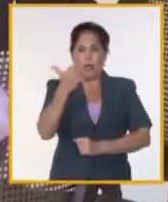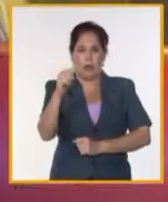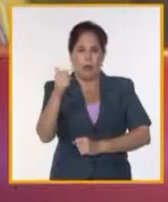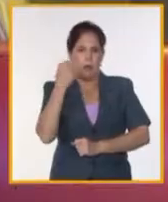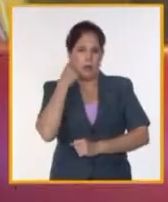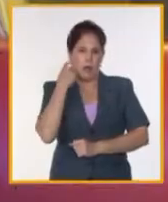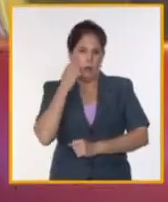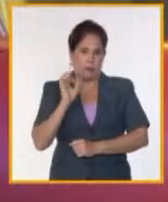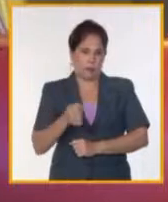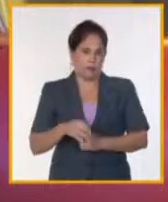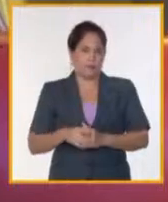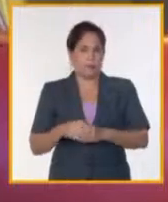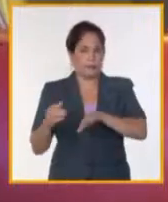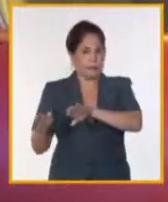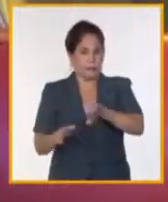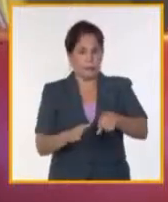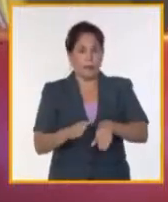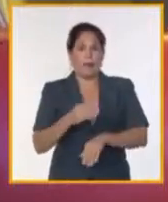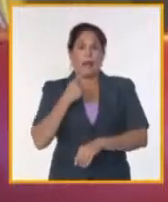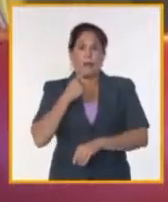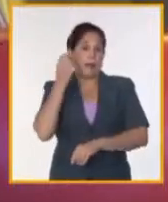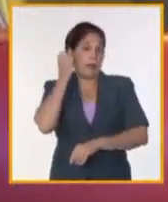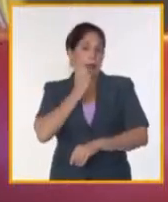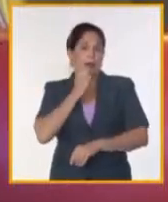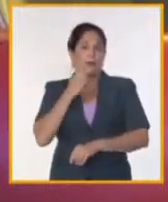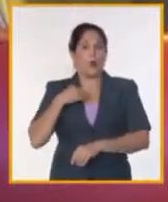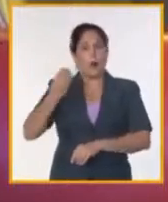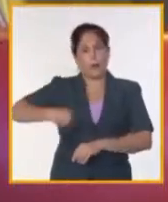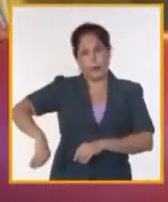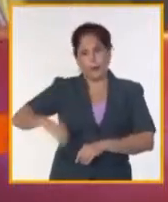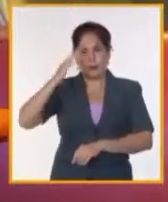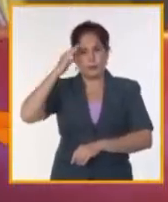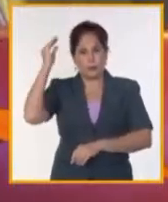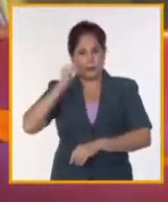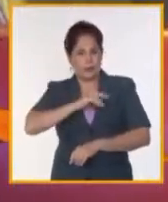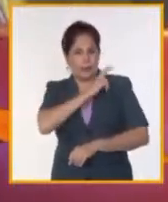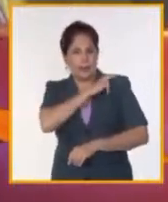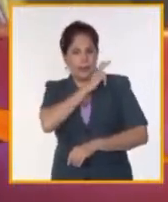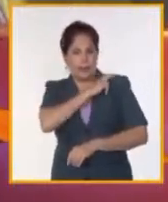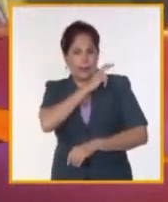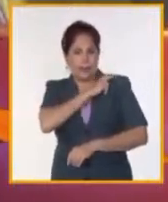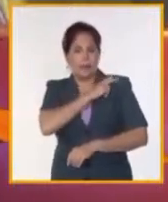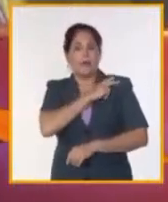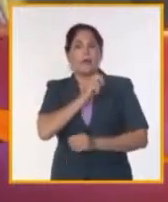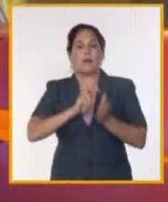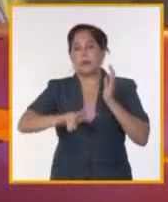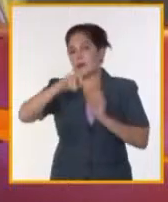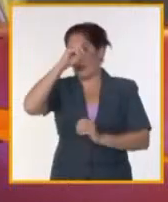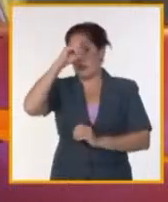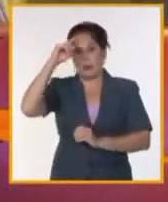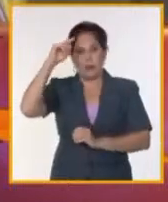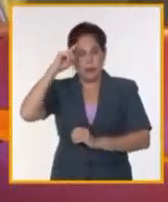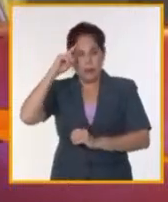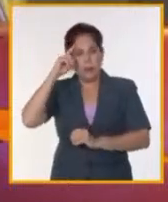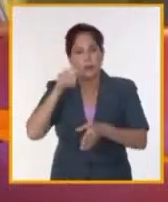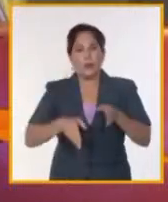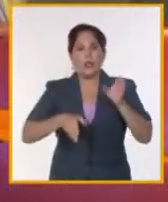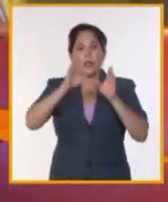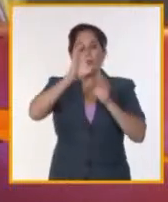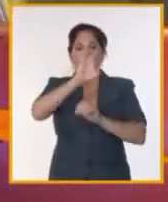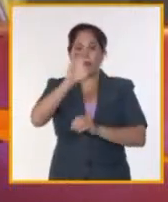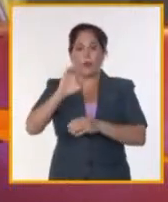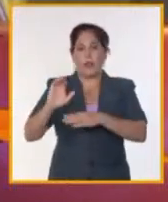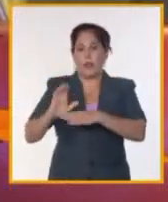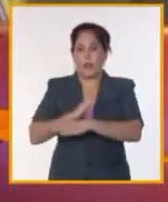años. Aprovecho la ocasión para reconocer a las autoridades del territorio, a sus instituciones